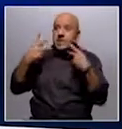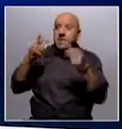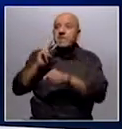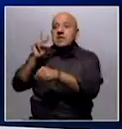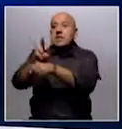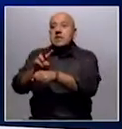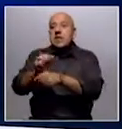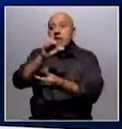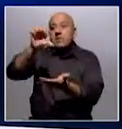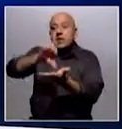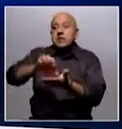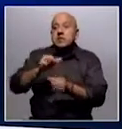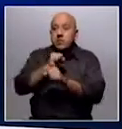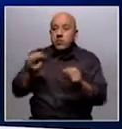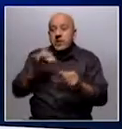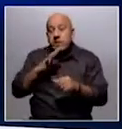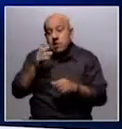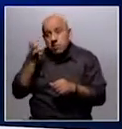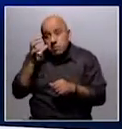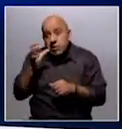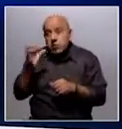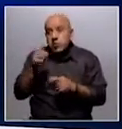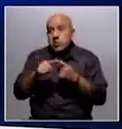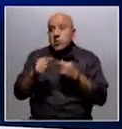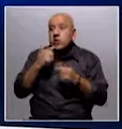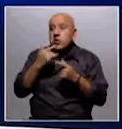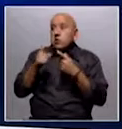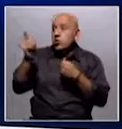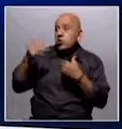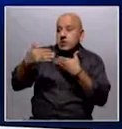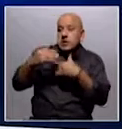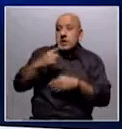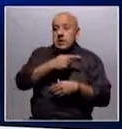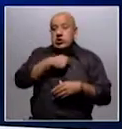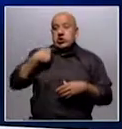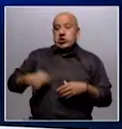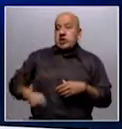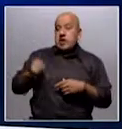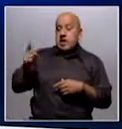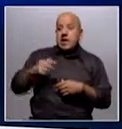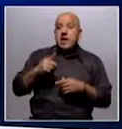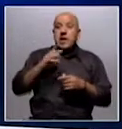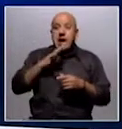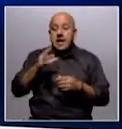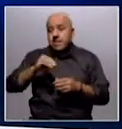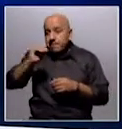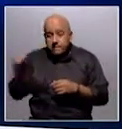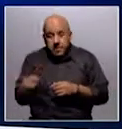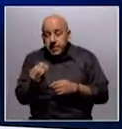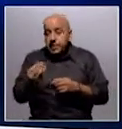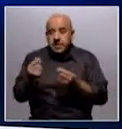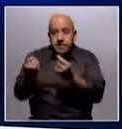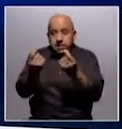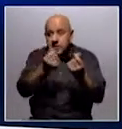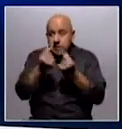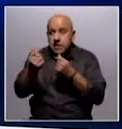países donde consideran que puede haber un riesgo por ejemplo cercano a china hong kong verdad también hay pérdidas millonarias para